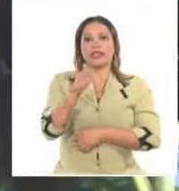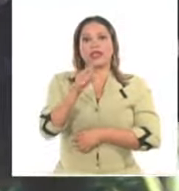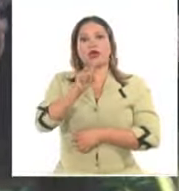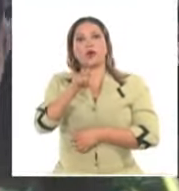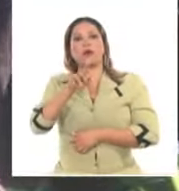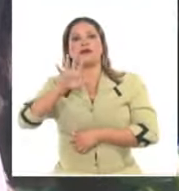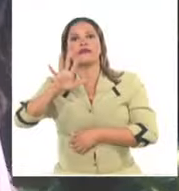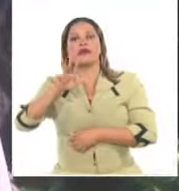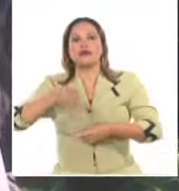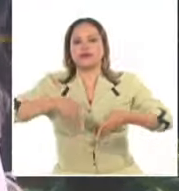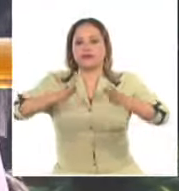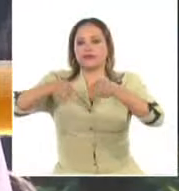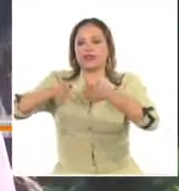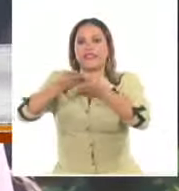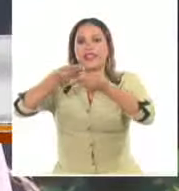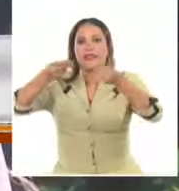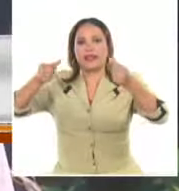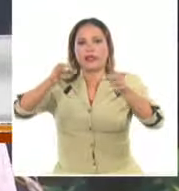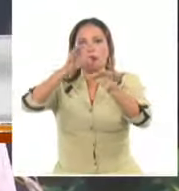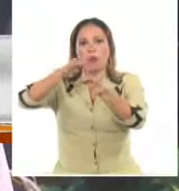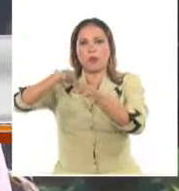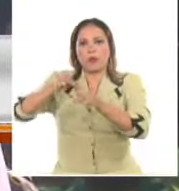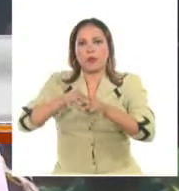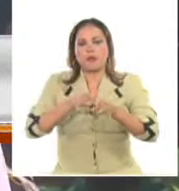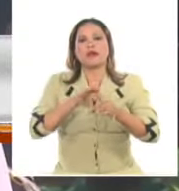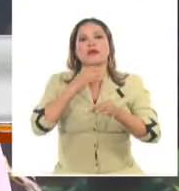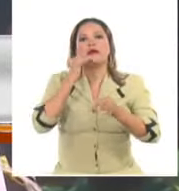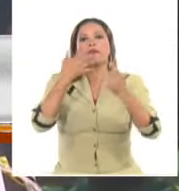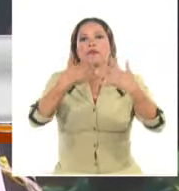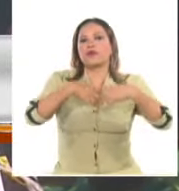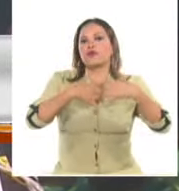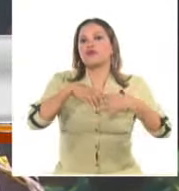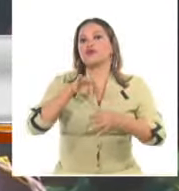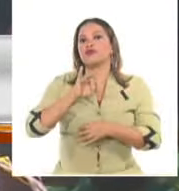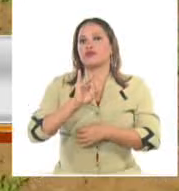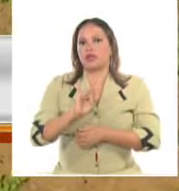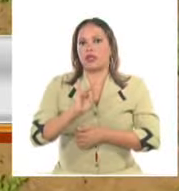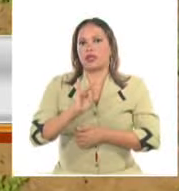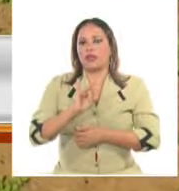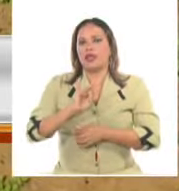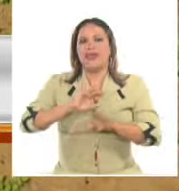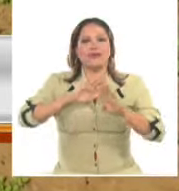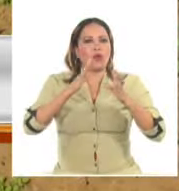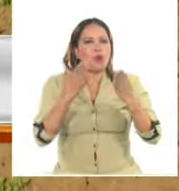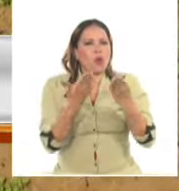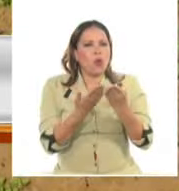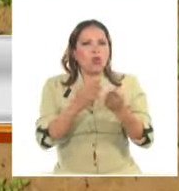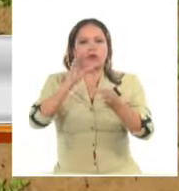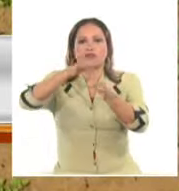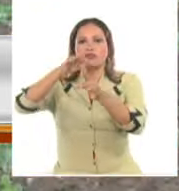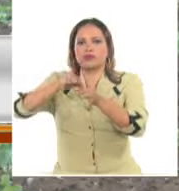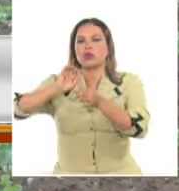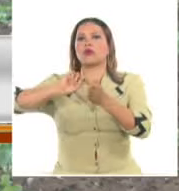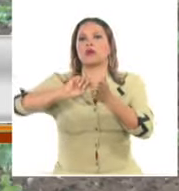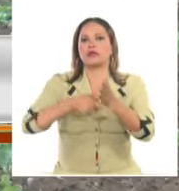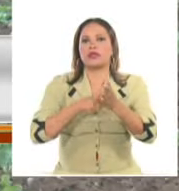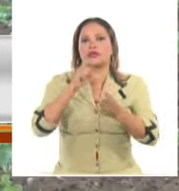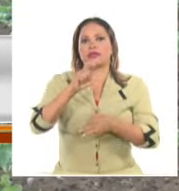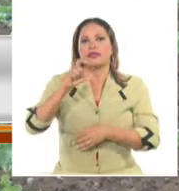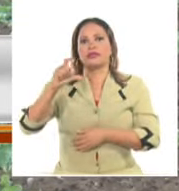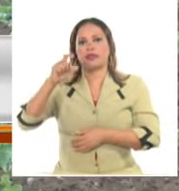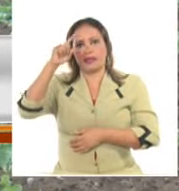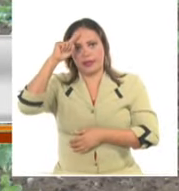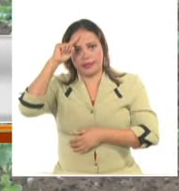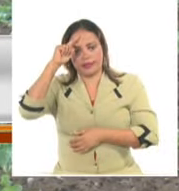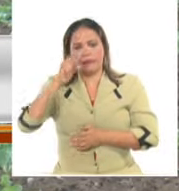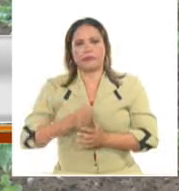10,5 hectáreas de tierra y tengo en producción 7. Y nosotros todo lo que producimos lo tenemos contratado con la CCS. ¿Y